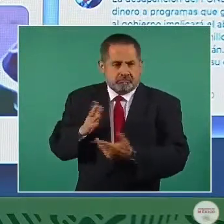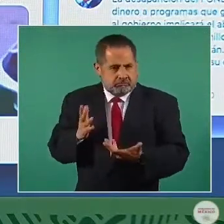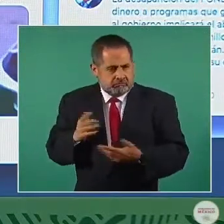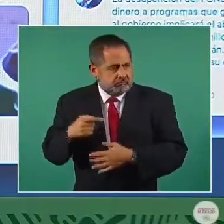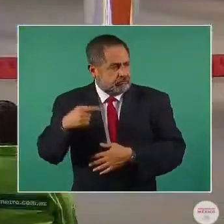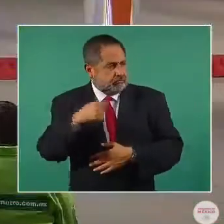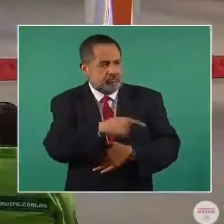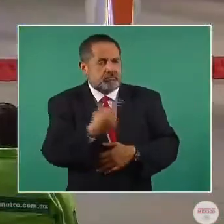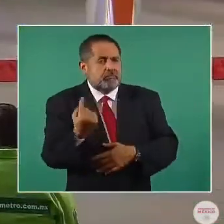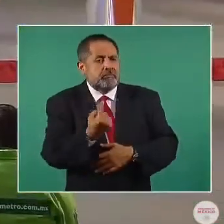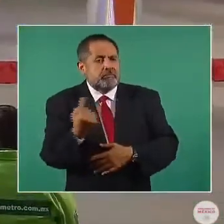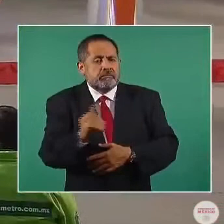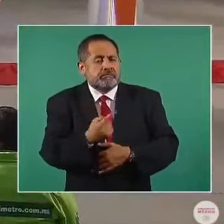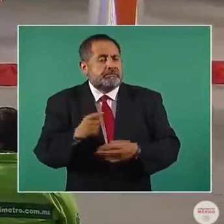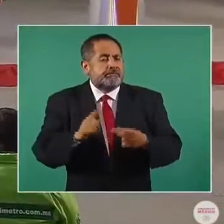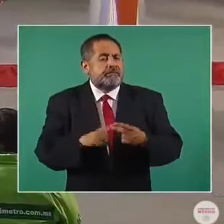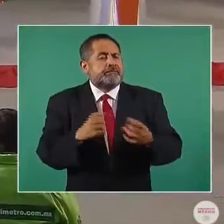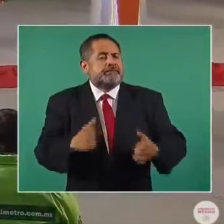cuando ellos,